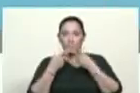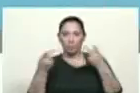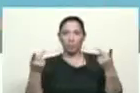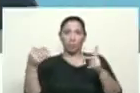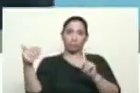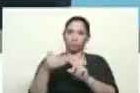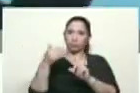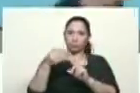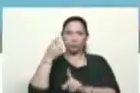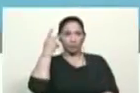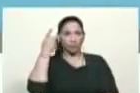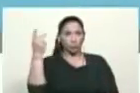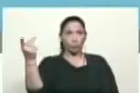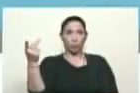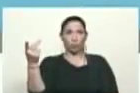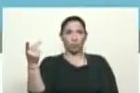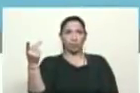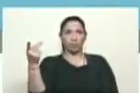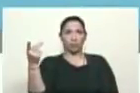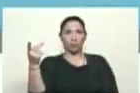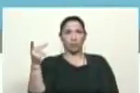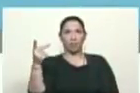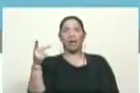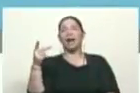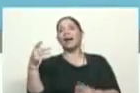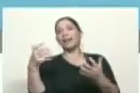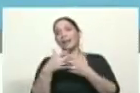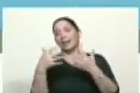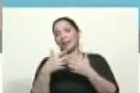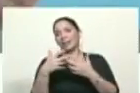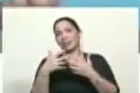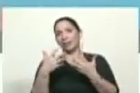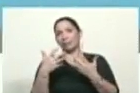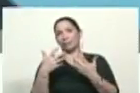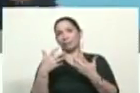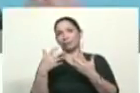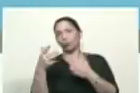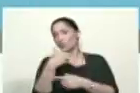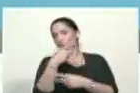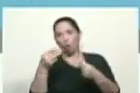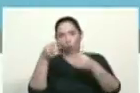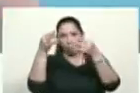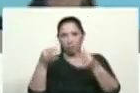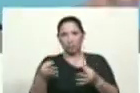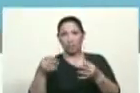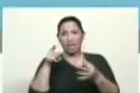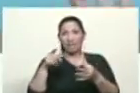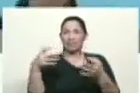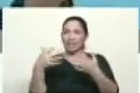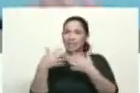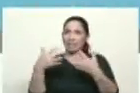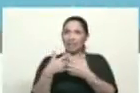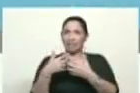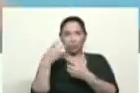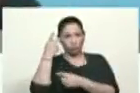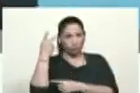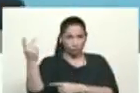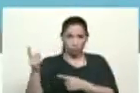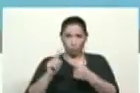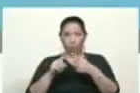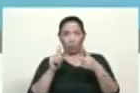sido psicológicas en el marco de una guerra no convencional. Ha sido una guerra multiforme en lo psicológico,